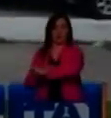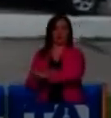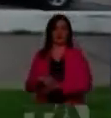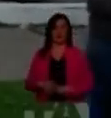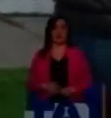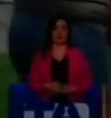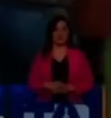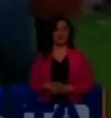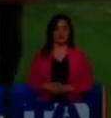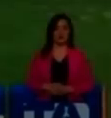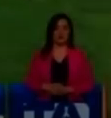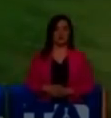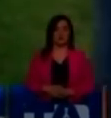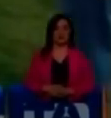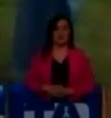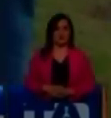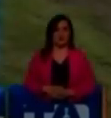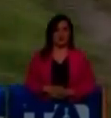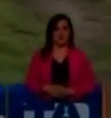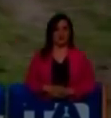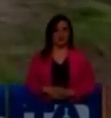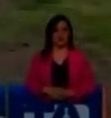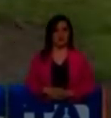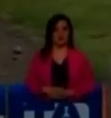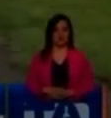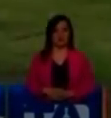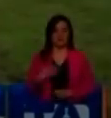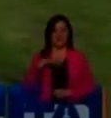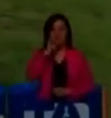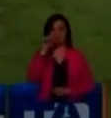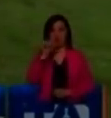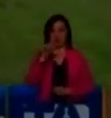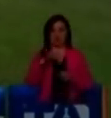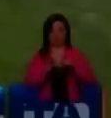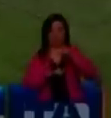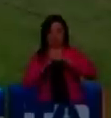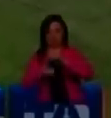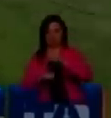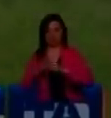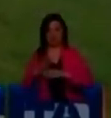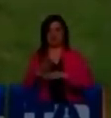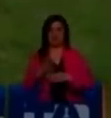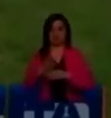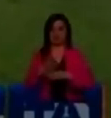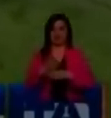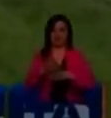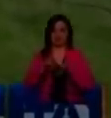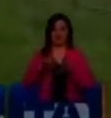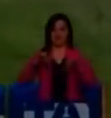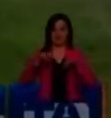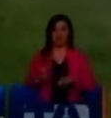manera se encontró bastantes sustancias sujetas a fiscalización, armas blancas, cuchillos, navajas